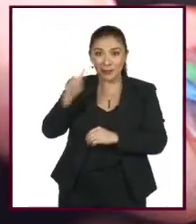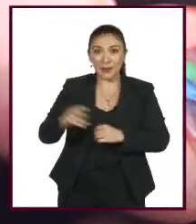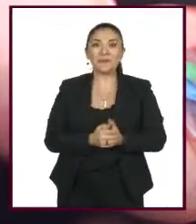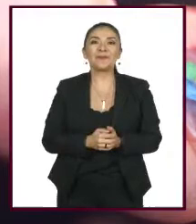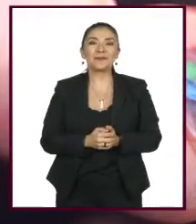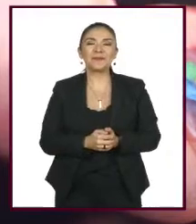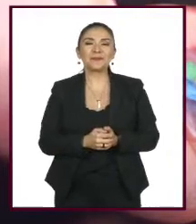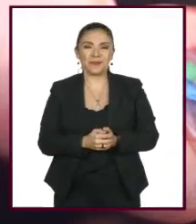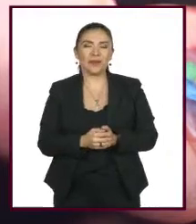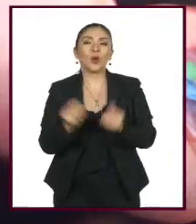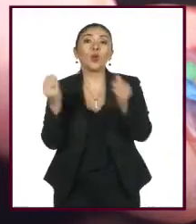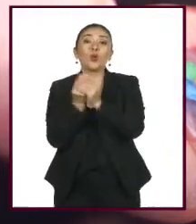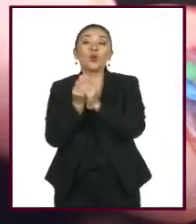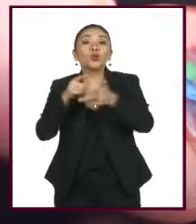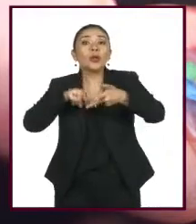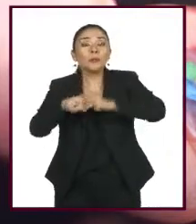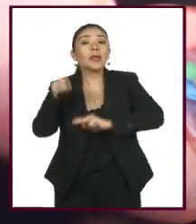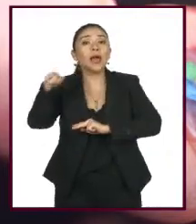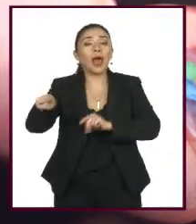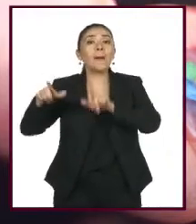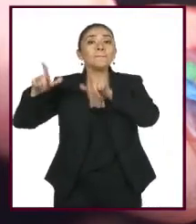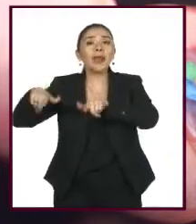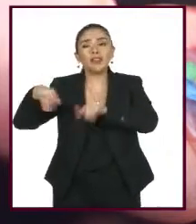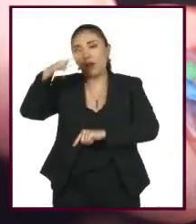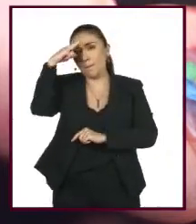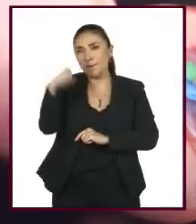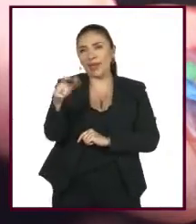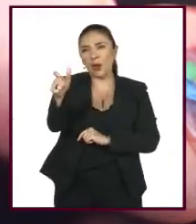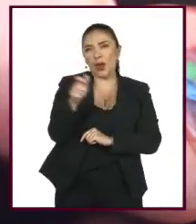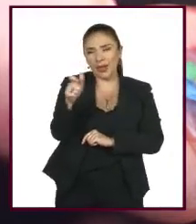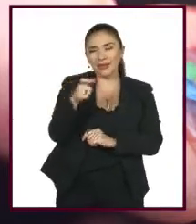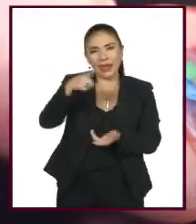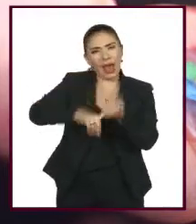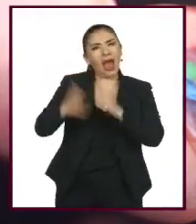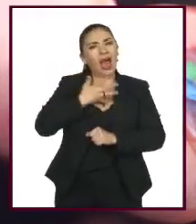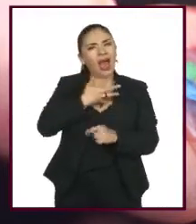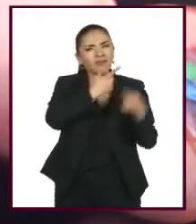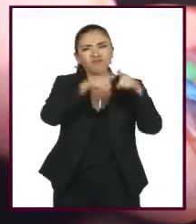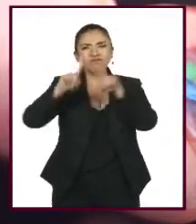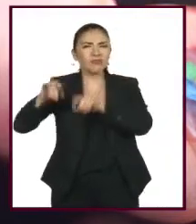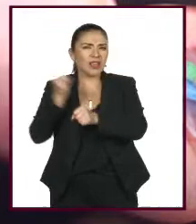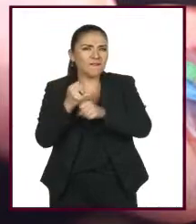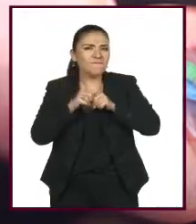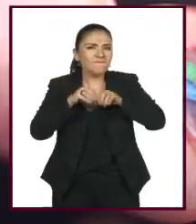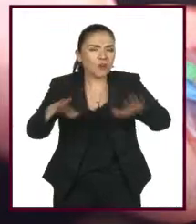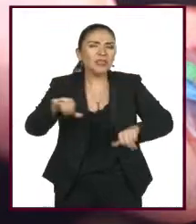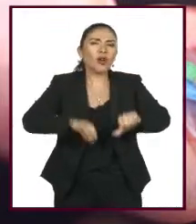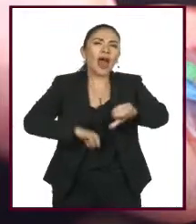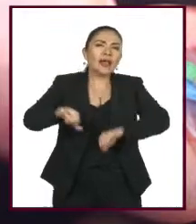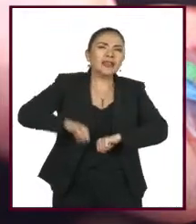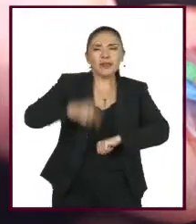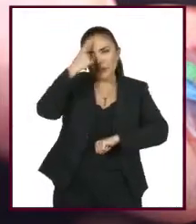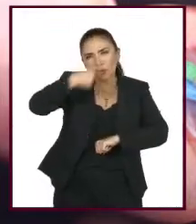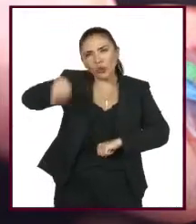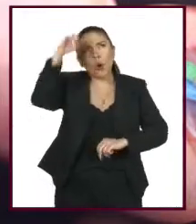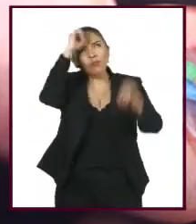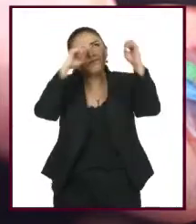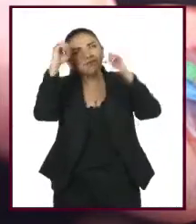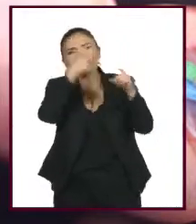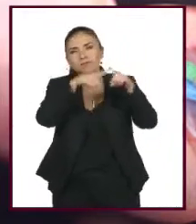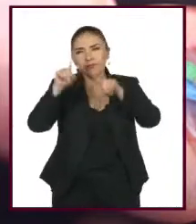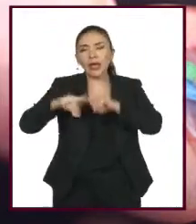sígalo. El curso se imparte en la plataforma México X, donde encontrarán información adicional, actividades de reflexión y